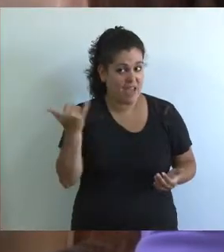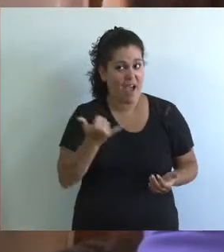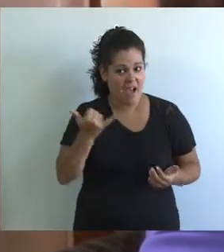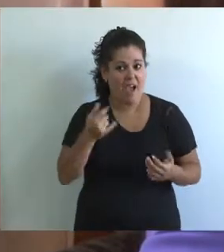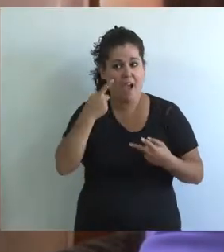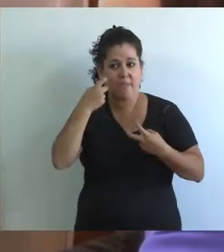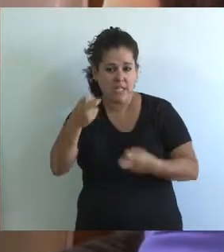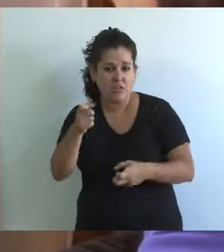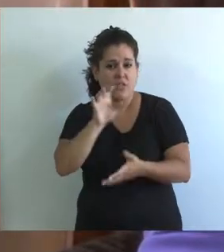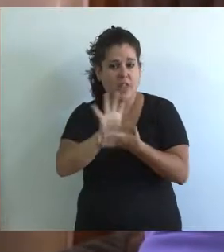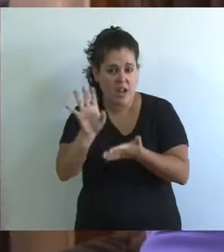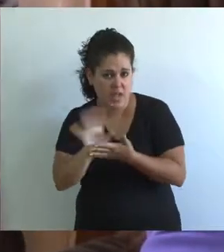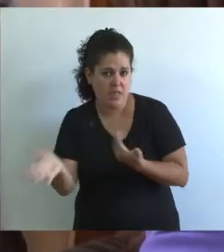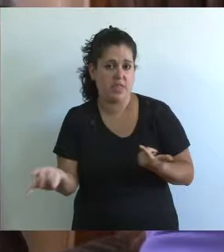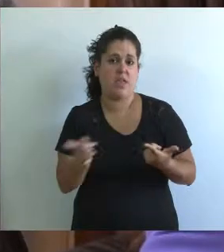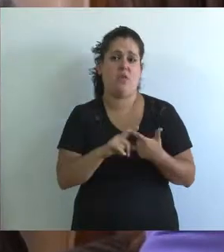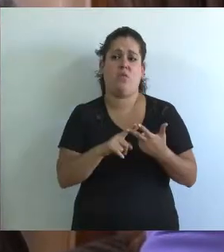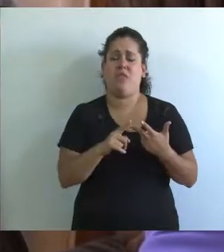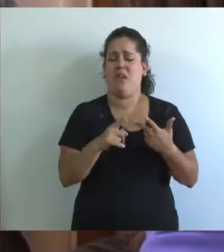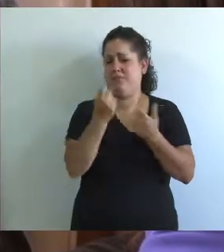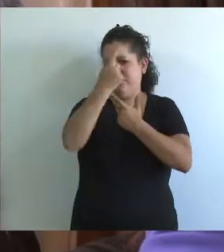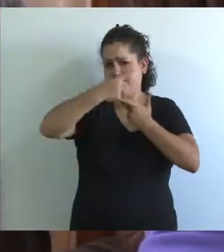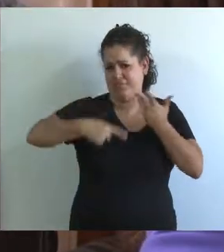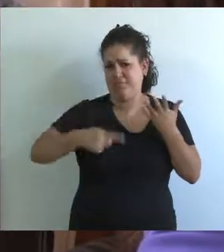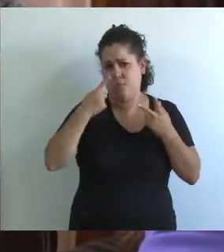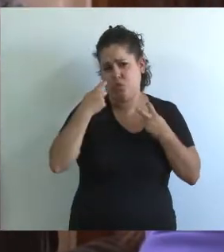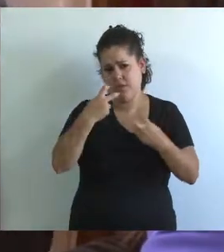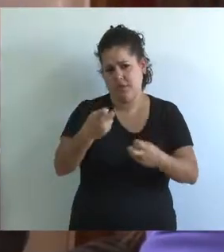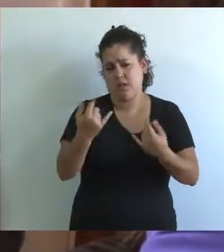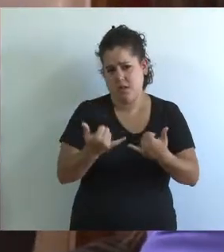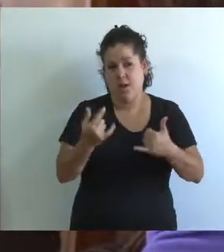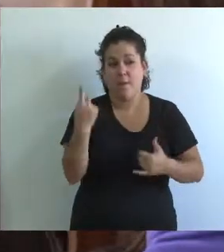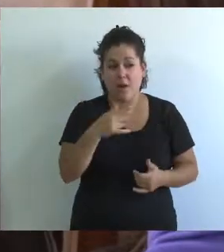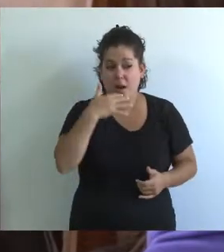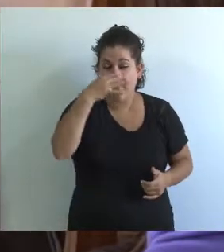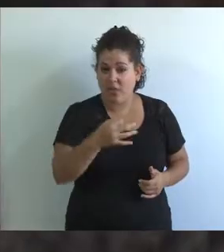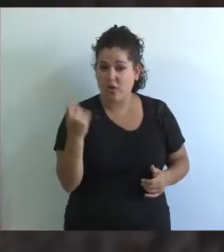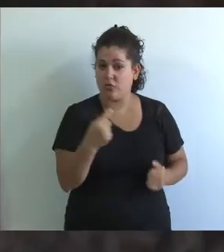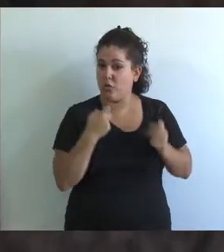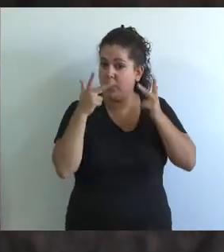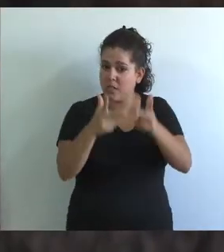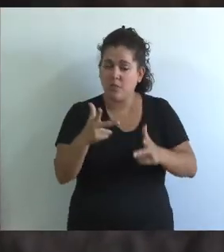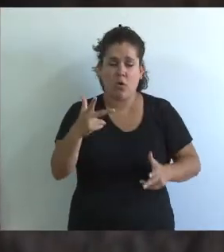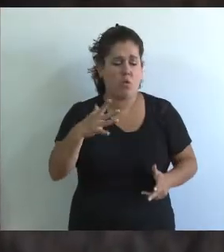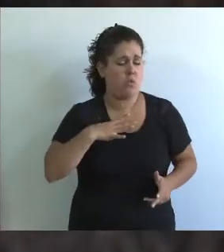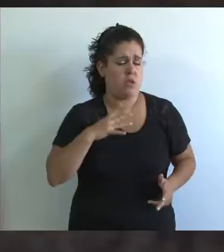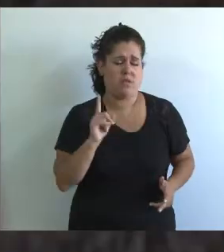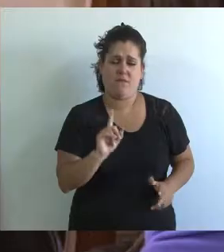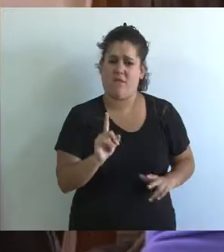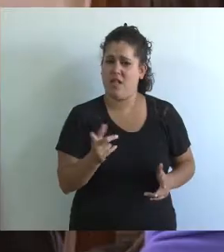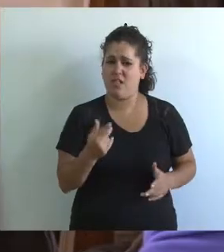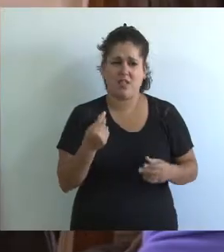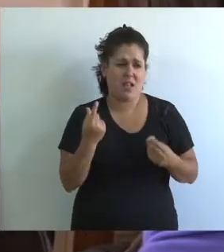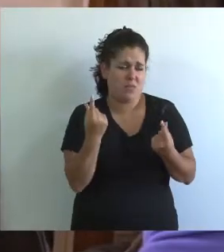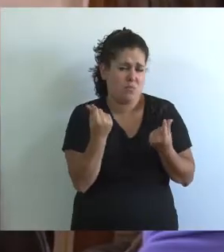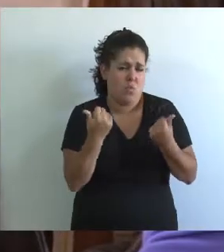va la investigación de la deuda, el cambio del régimen impositivo, pero desmentimos que haga falta un